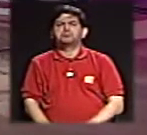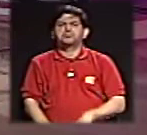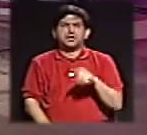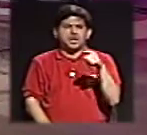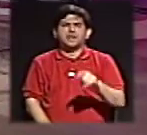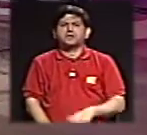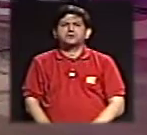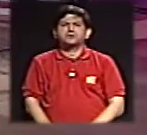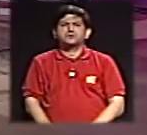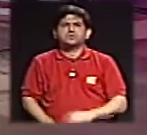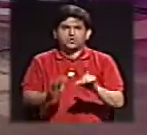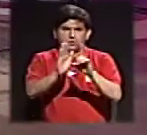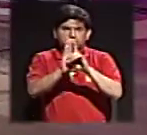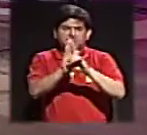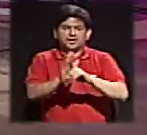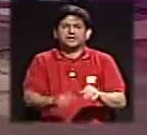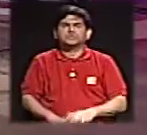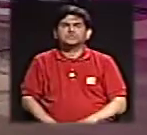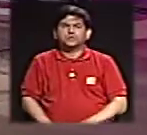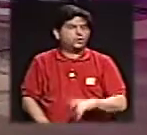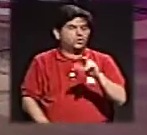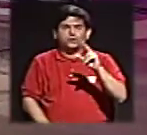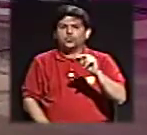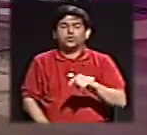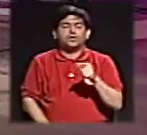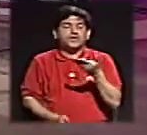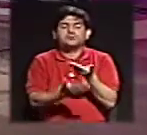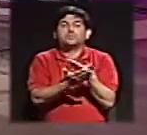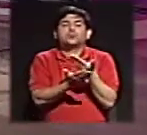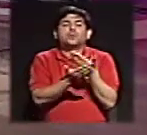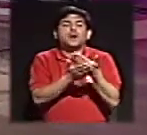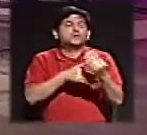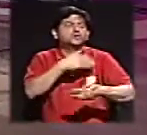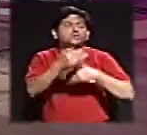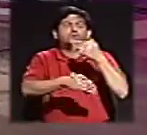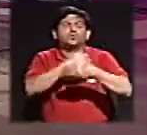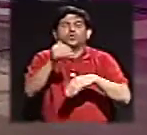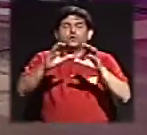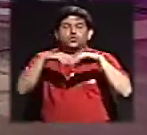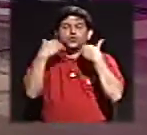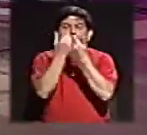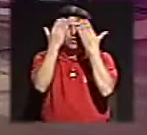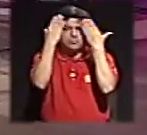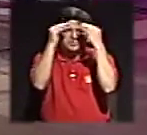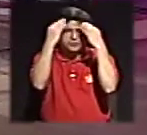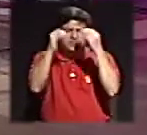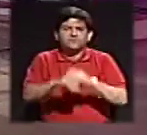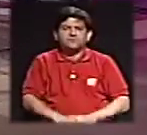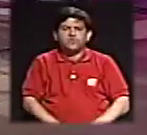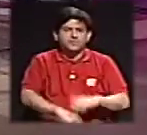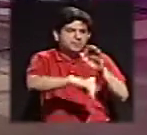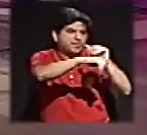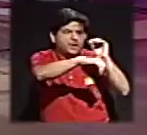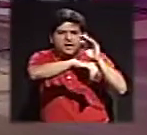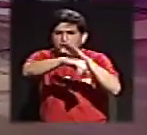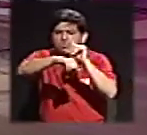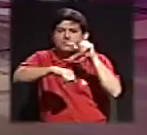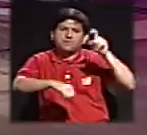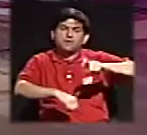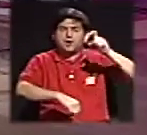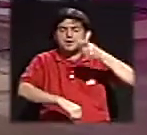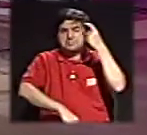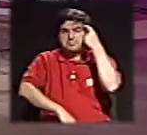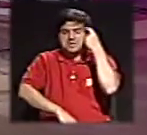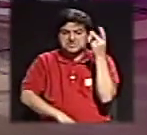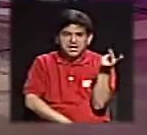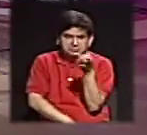fallado con su derecho. No, o sea, es todo un elemento de prueba. ¿Verdad? La comisión va a rendir informes, va a llamar si considera necesario,